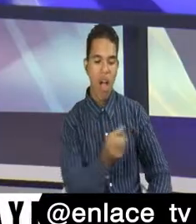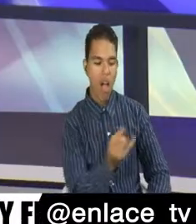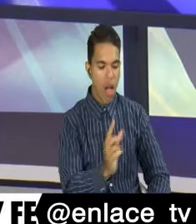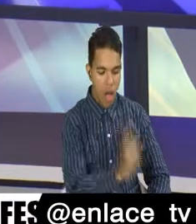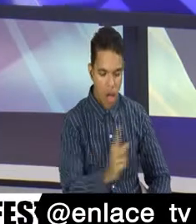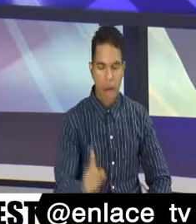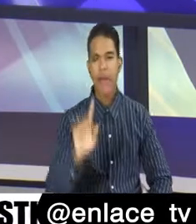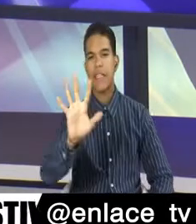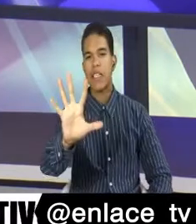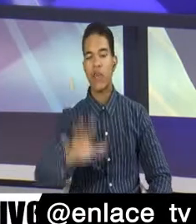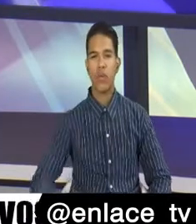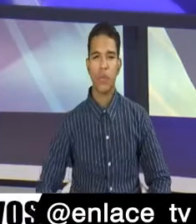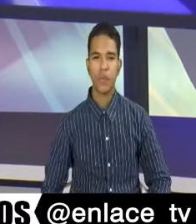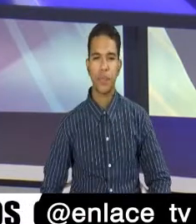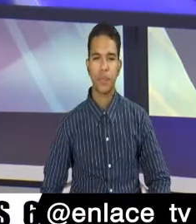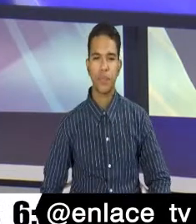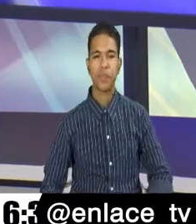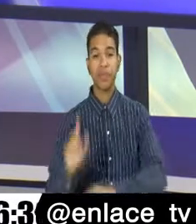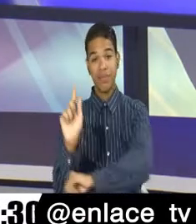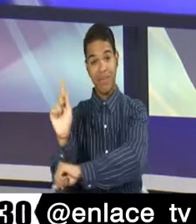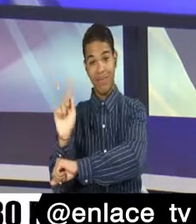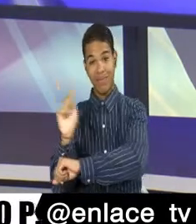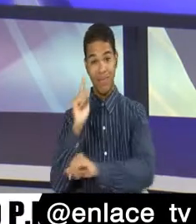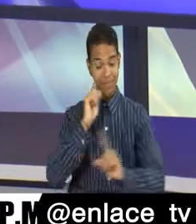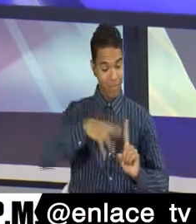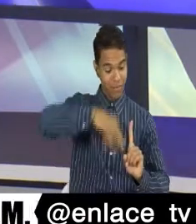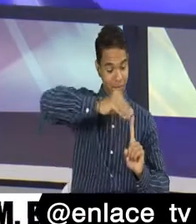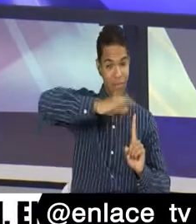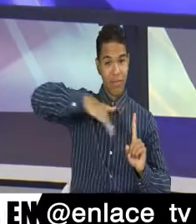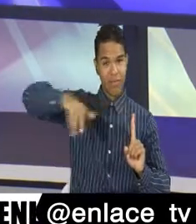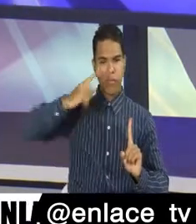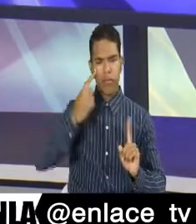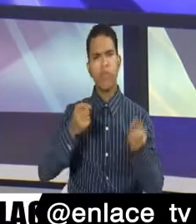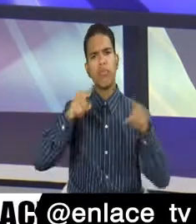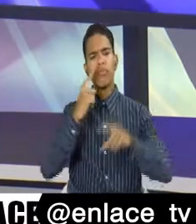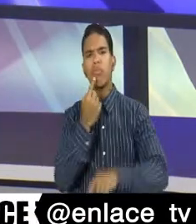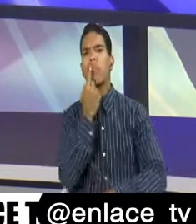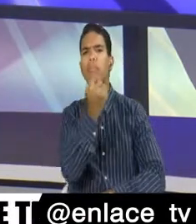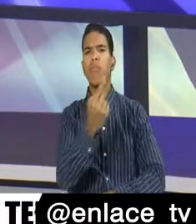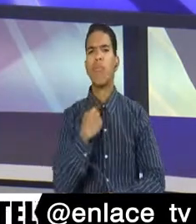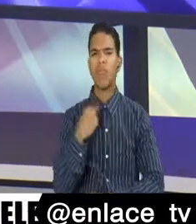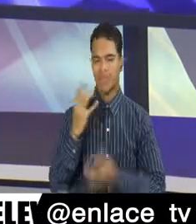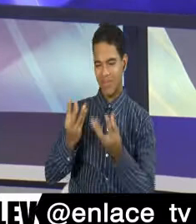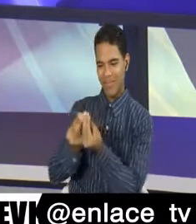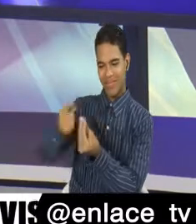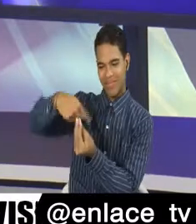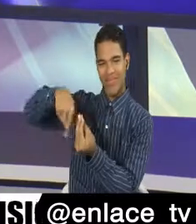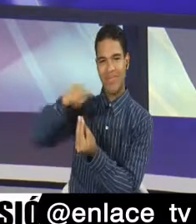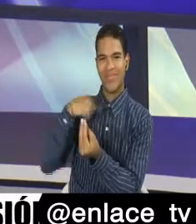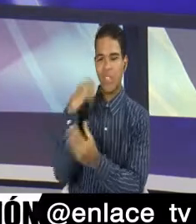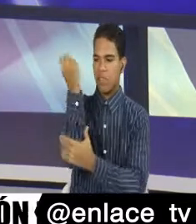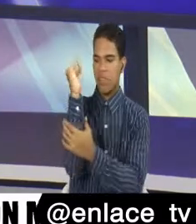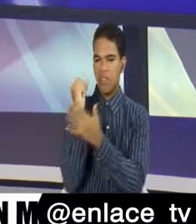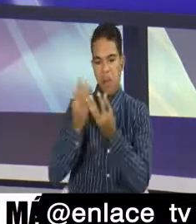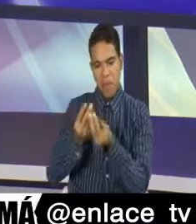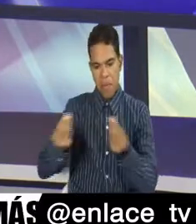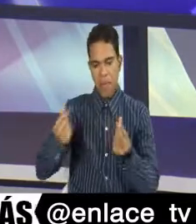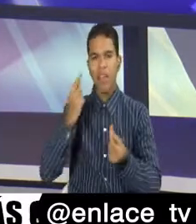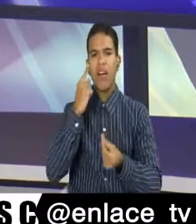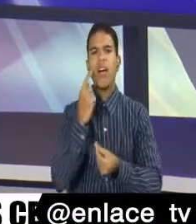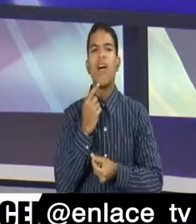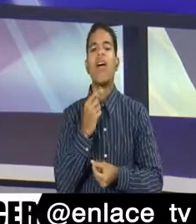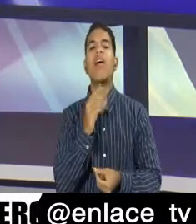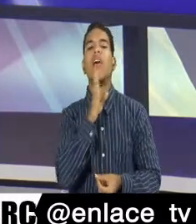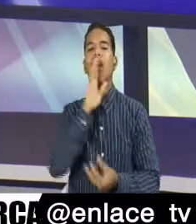Fiscalía Seccional del Magdalena Medio también se refirió a la desarticulación de la banda La Verde y de otras capturas, entre ellas la de quien sería